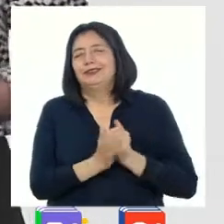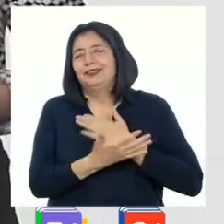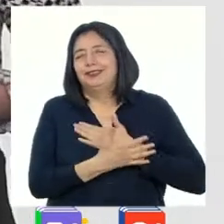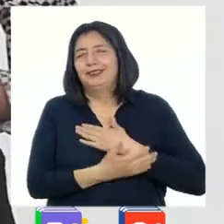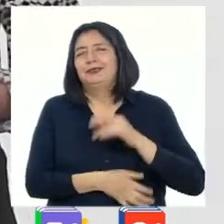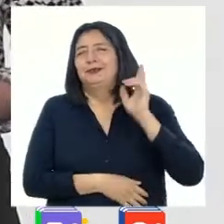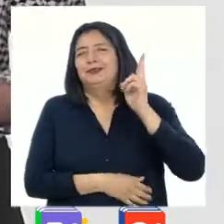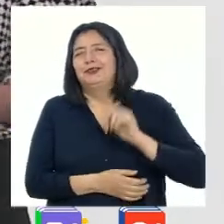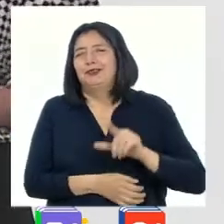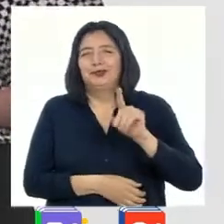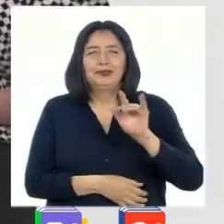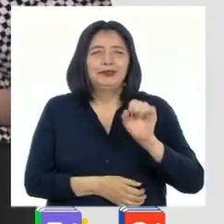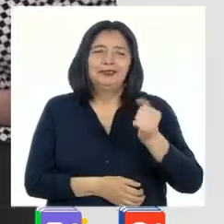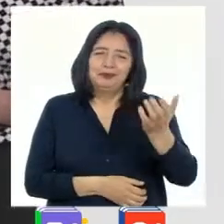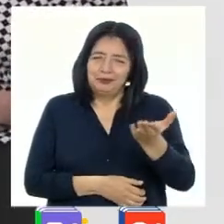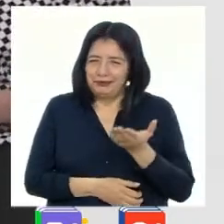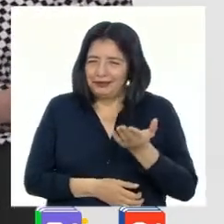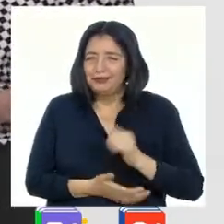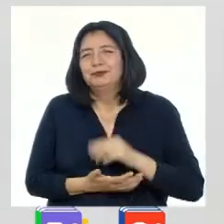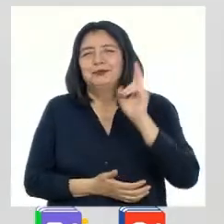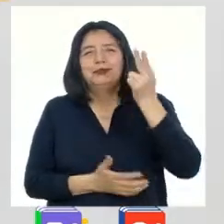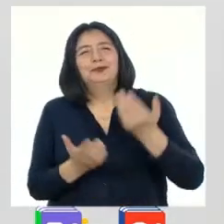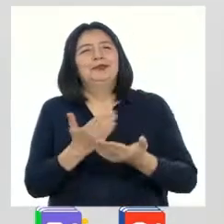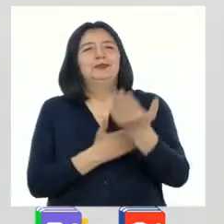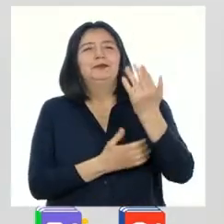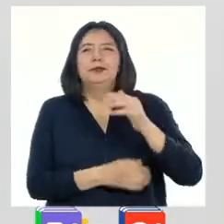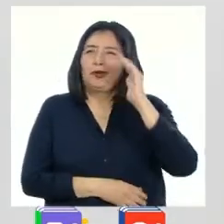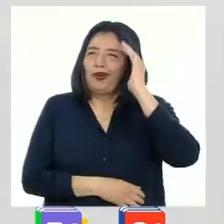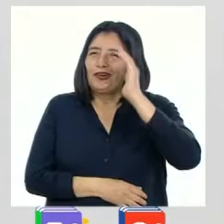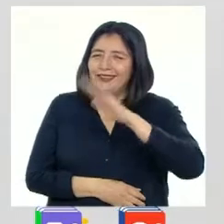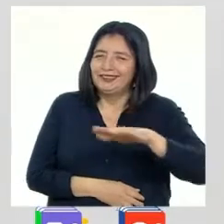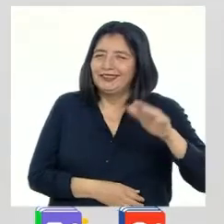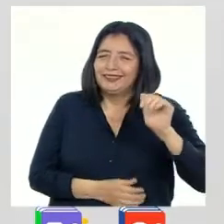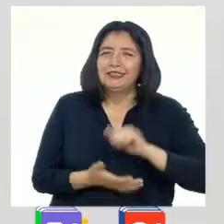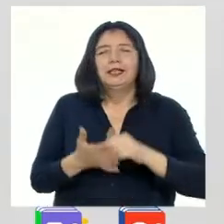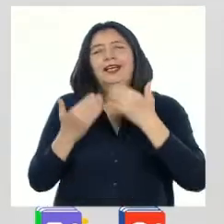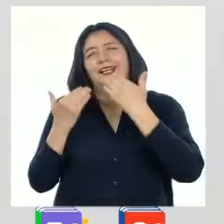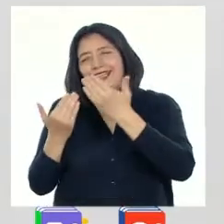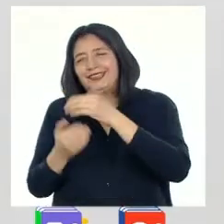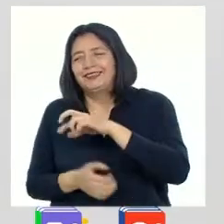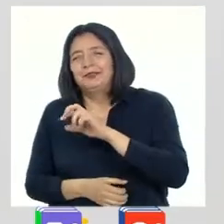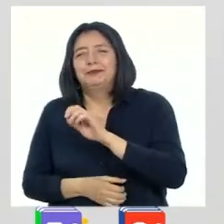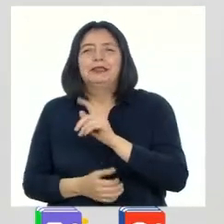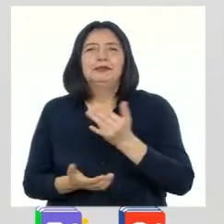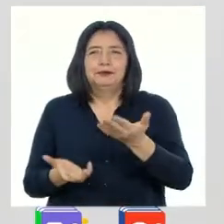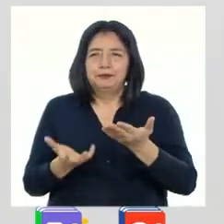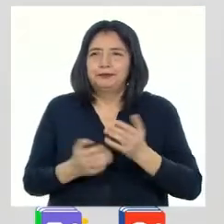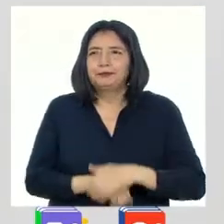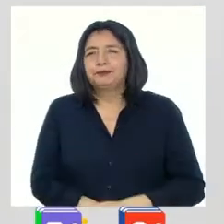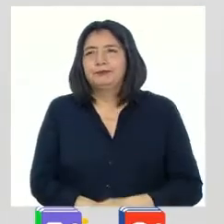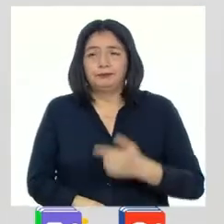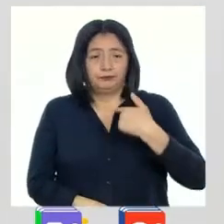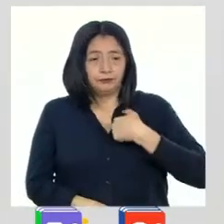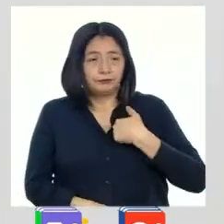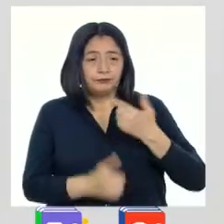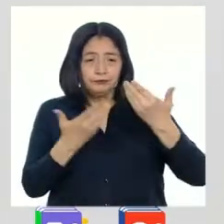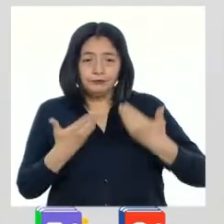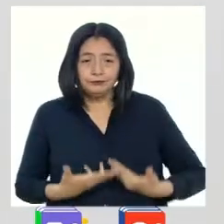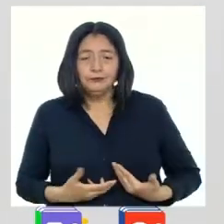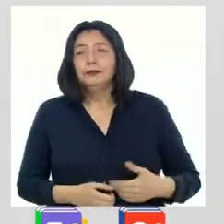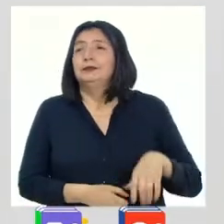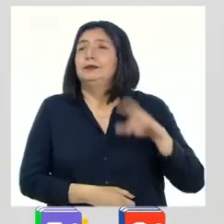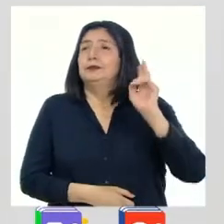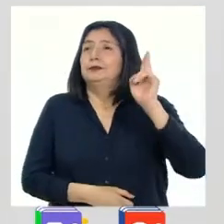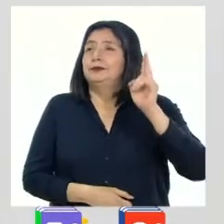querido profesor Luis. Bienvenido, profesor, buenos días. Hola, chicas y chicos. Gracias, Patti, por la bienvenida. Soy el profesor